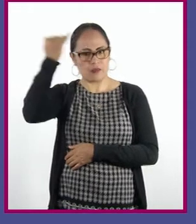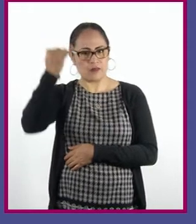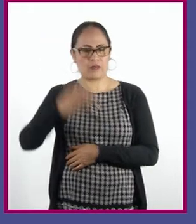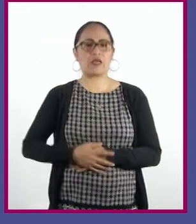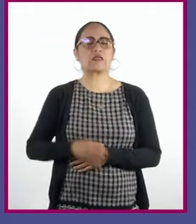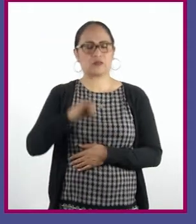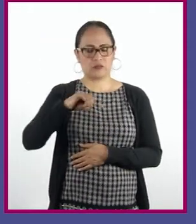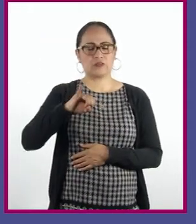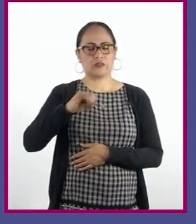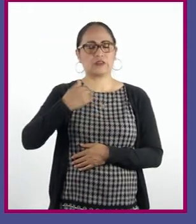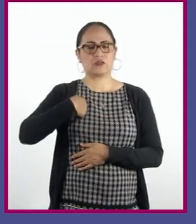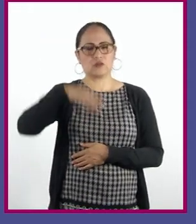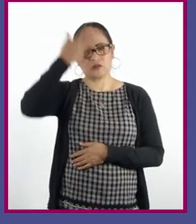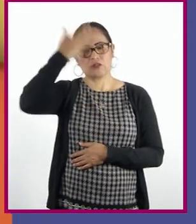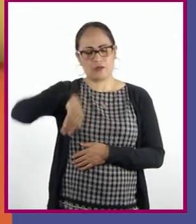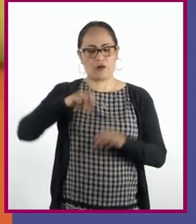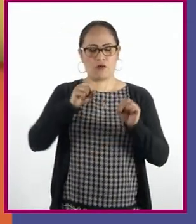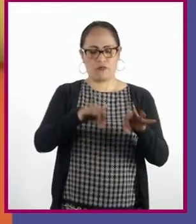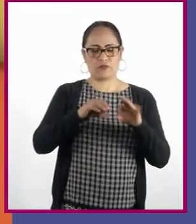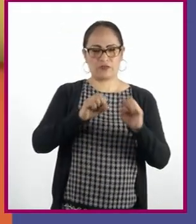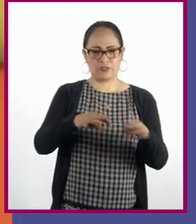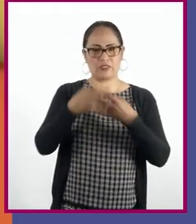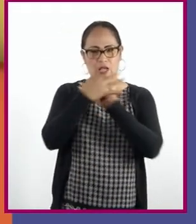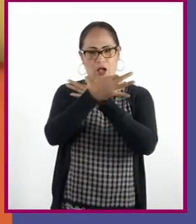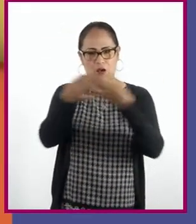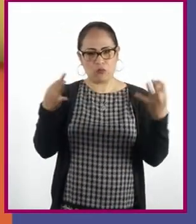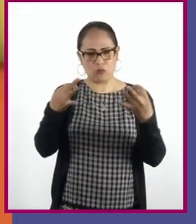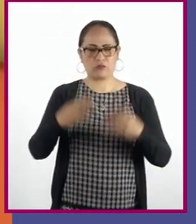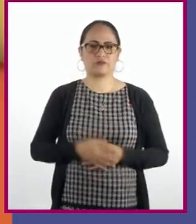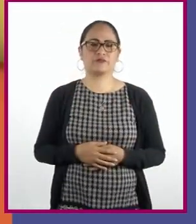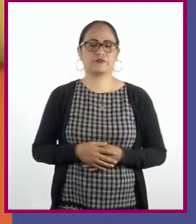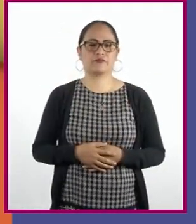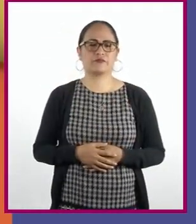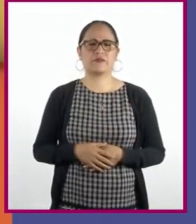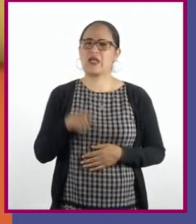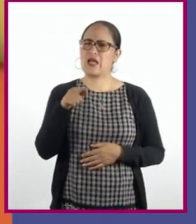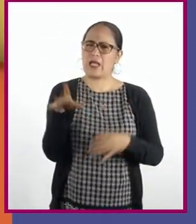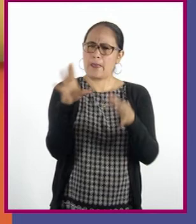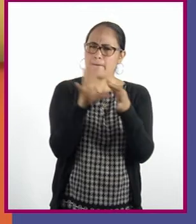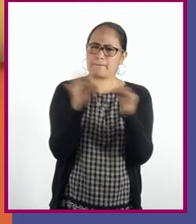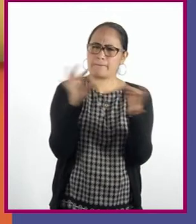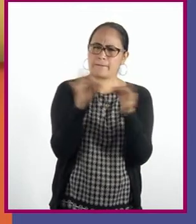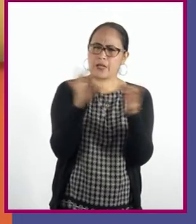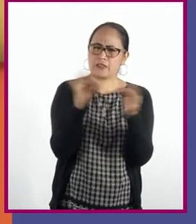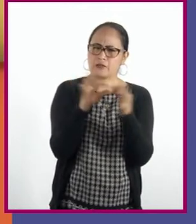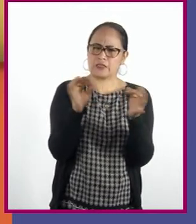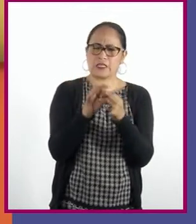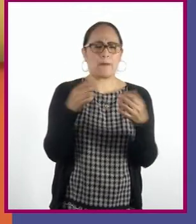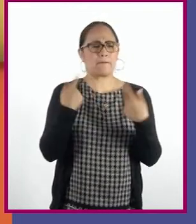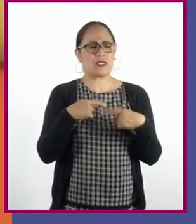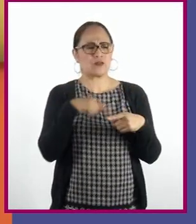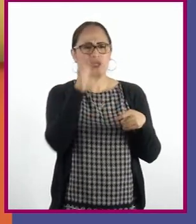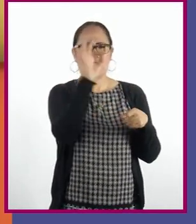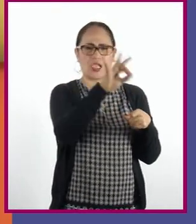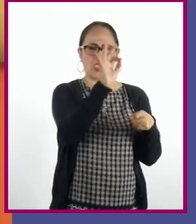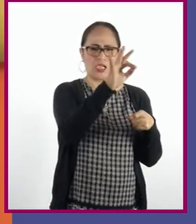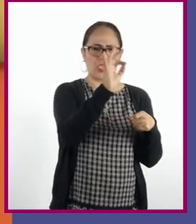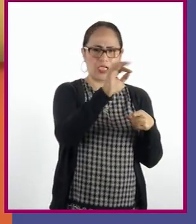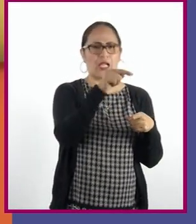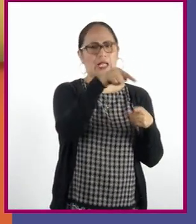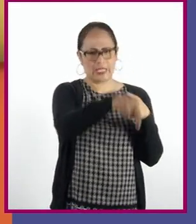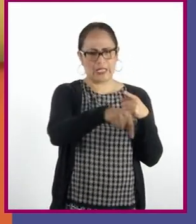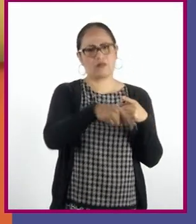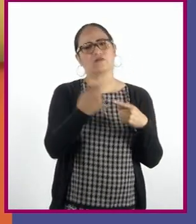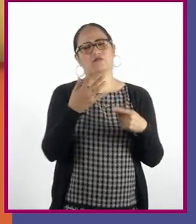de Publicaciones... Los argumentos nos van a dar la posibilidad de convencer al destinatario de